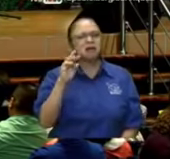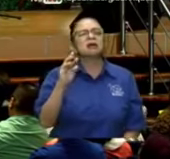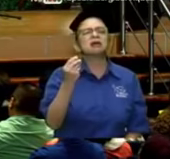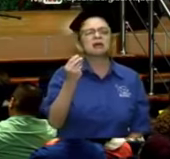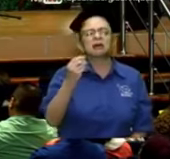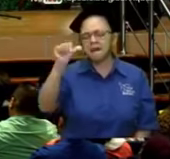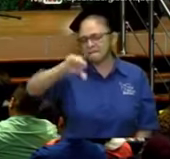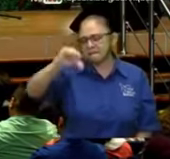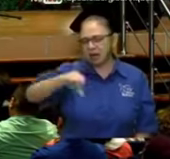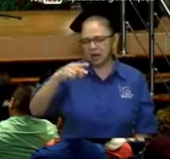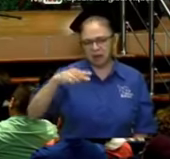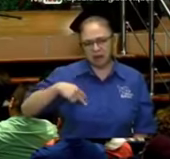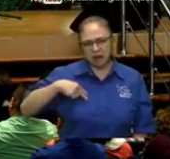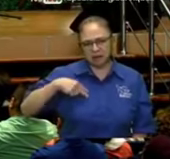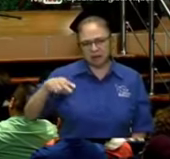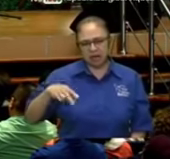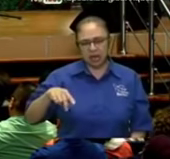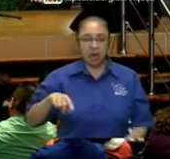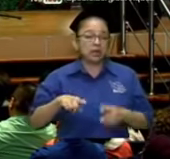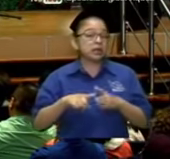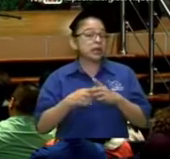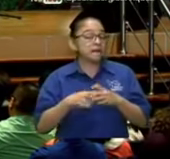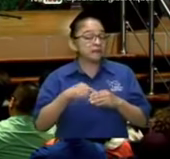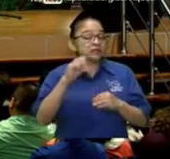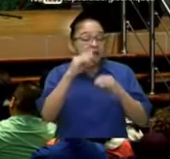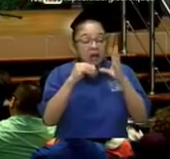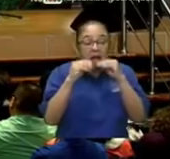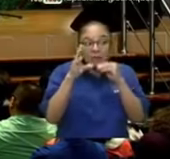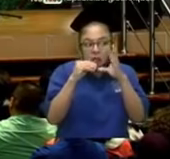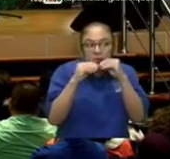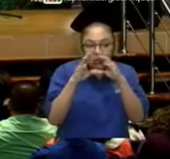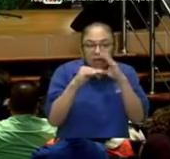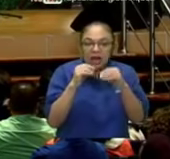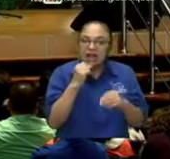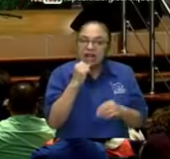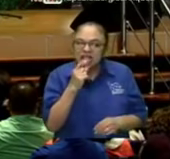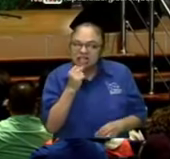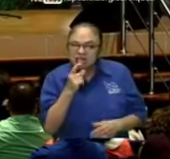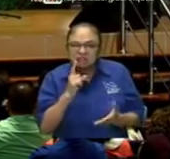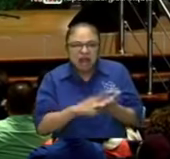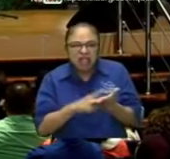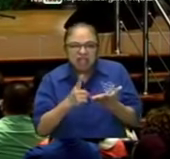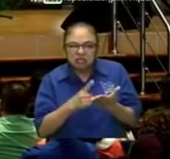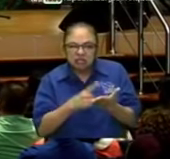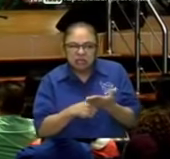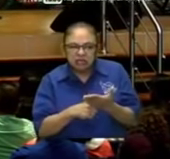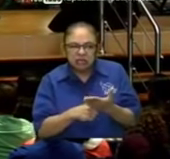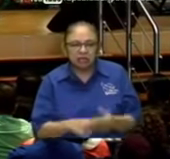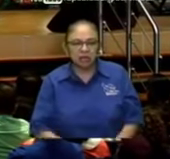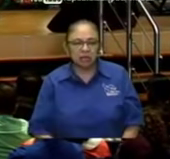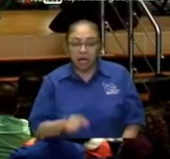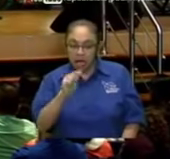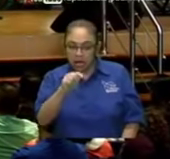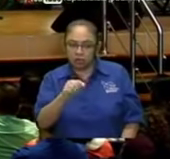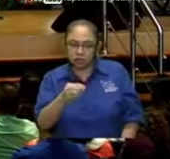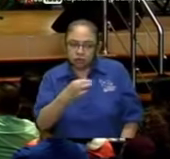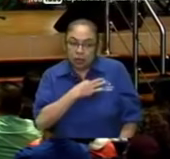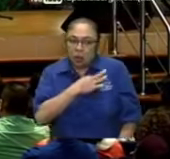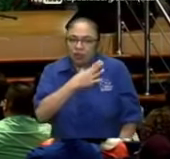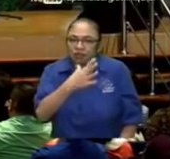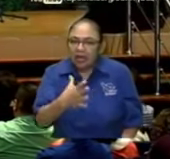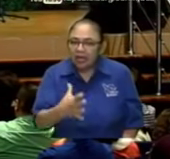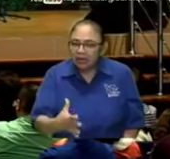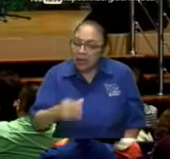eso pasaba, empezaba la murmuración. Y empezaban a alegar. Y entonces eso se contagia. Usted sabe que eso se